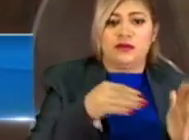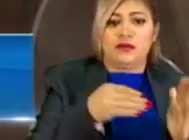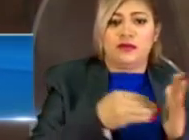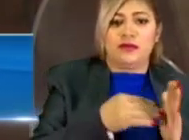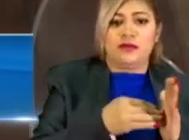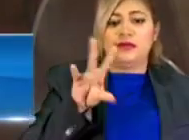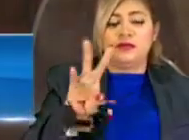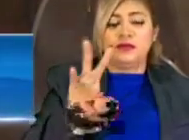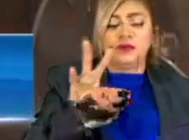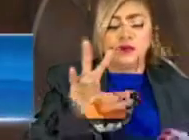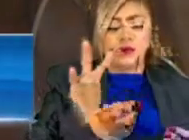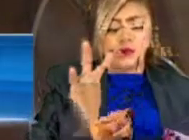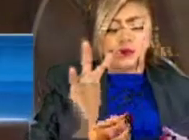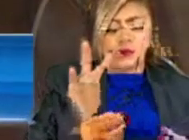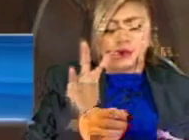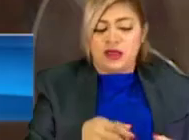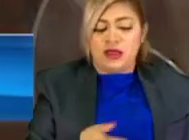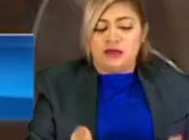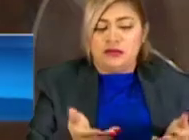4.774 títulos.